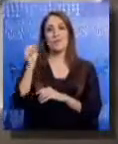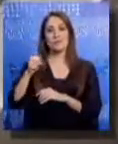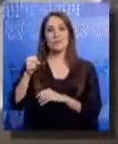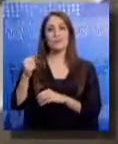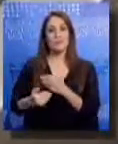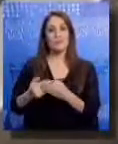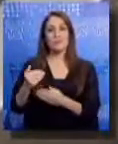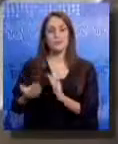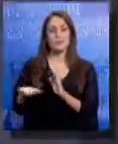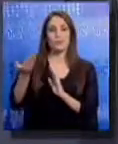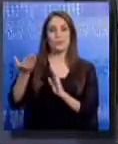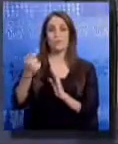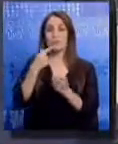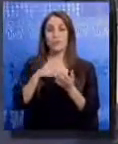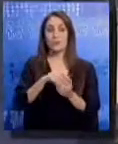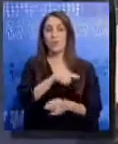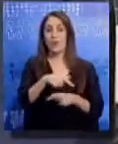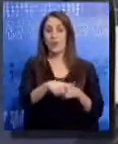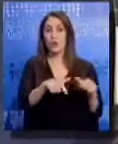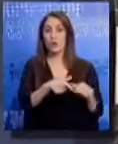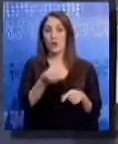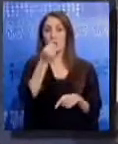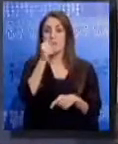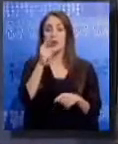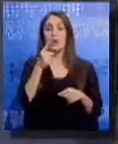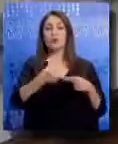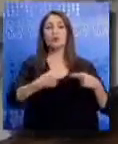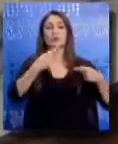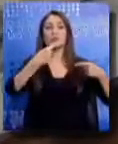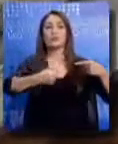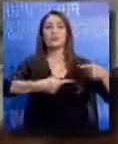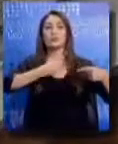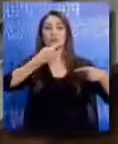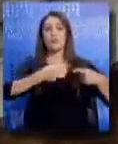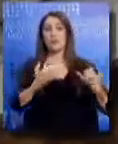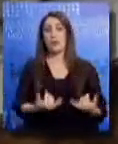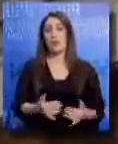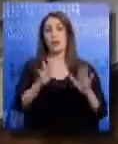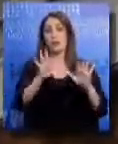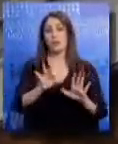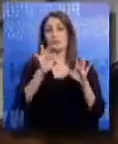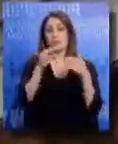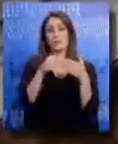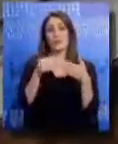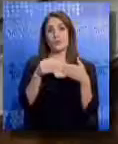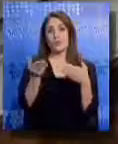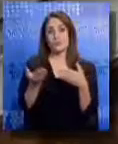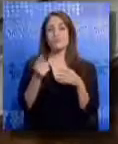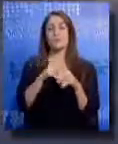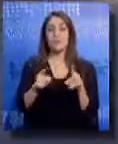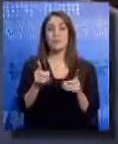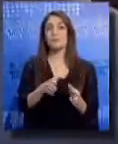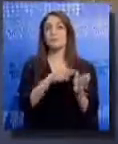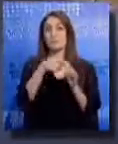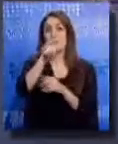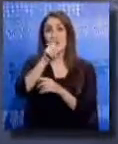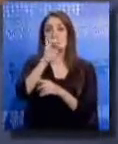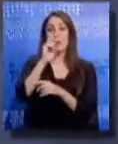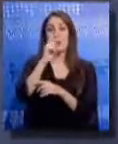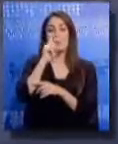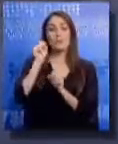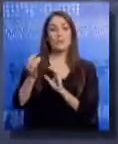procesados. Por ejemplo, en este local de comidas, un pollo asado ahora cuesta 18 dólares con 85 centavos. Y desde el 1 de junio